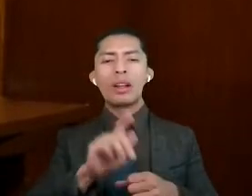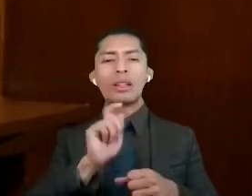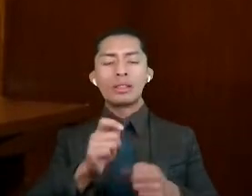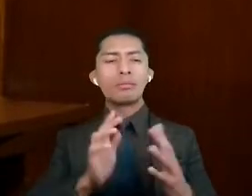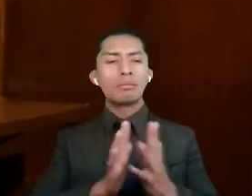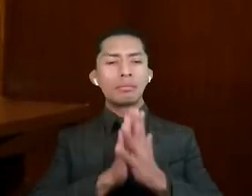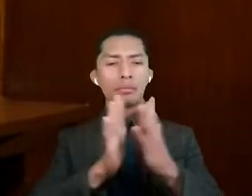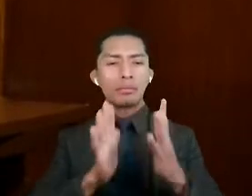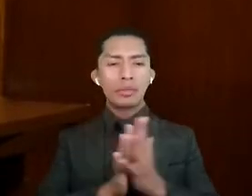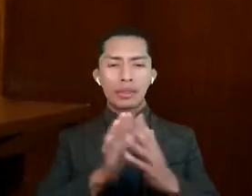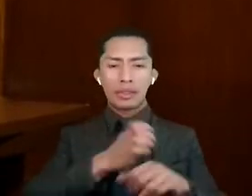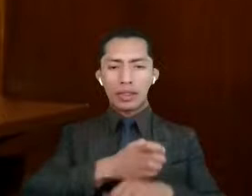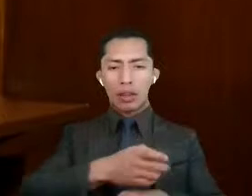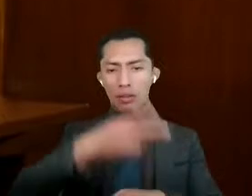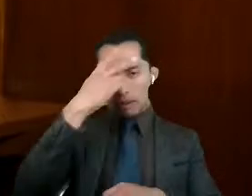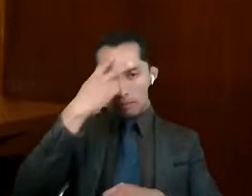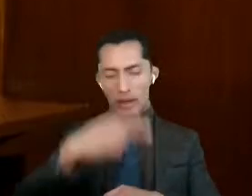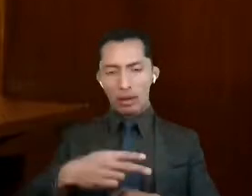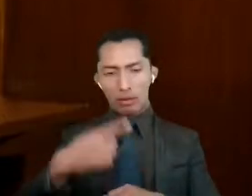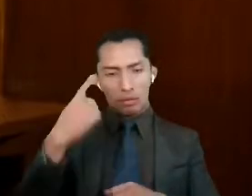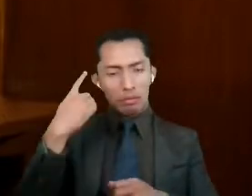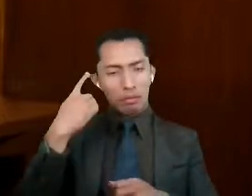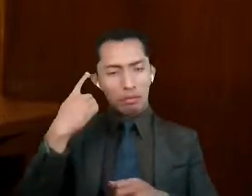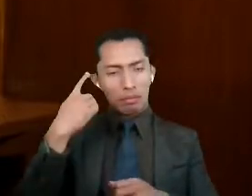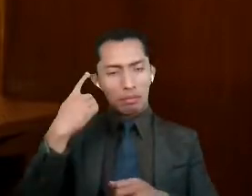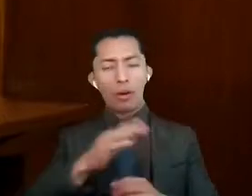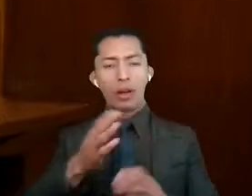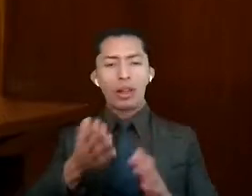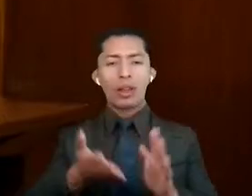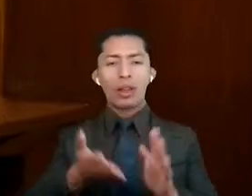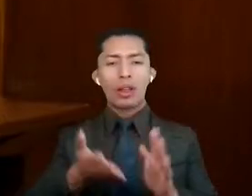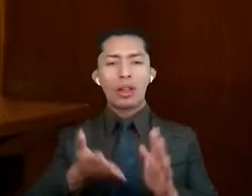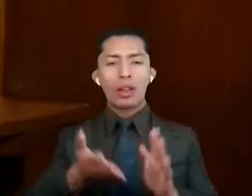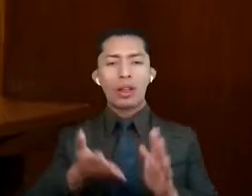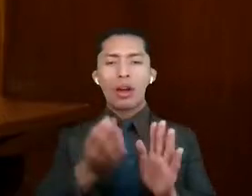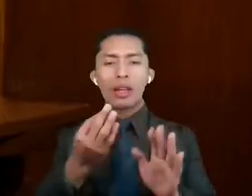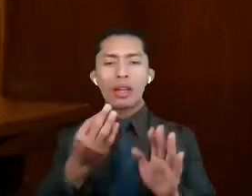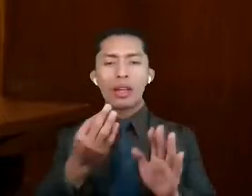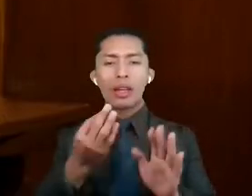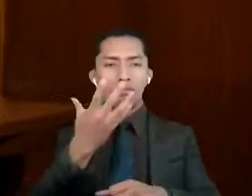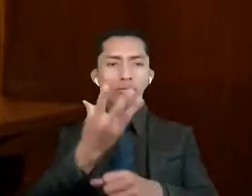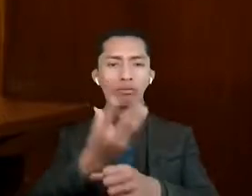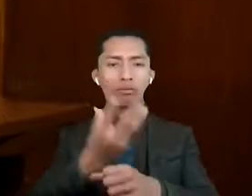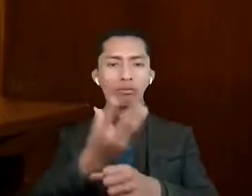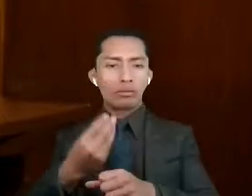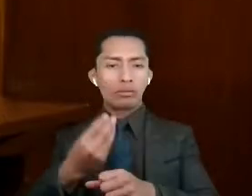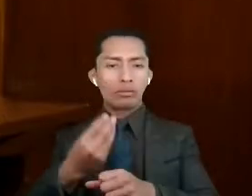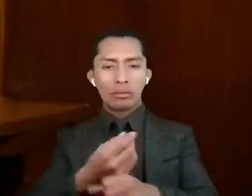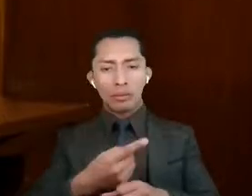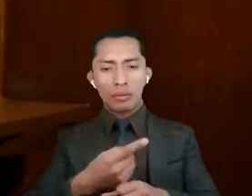de México en la construcción y acondicionamiento de las vías de conectividad con el